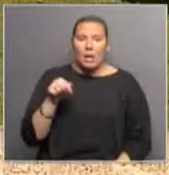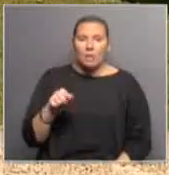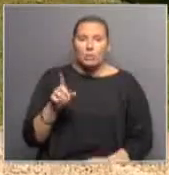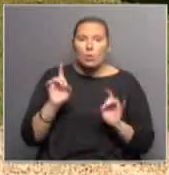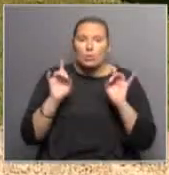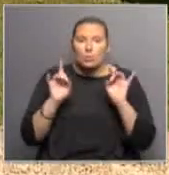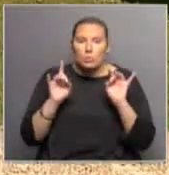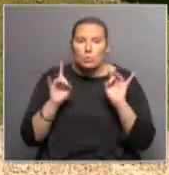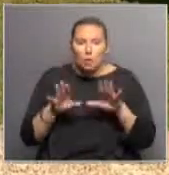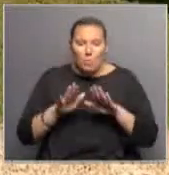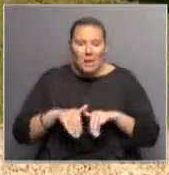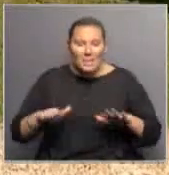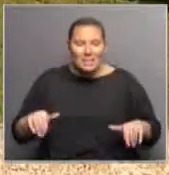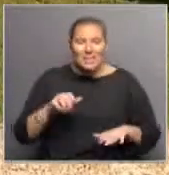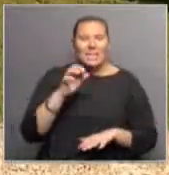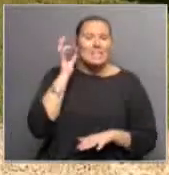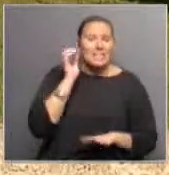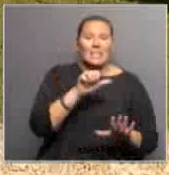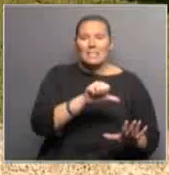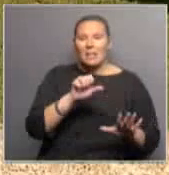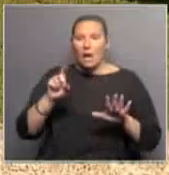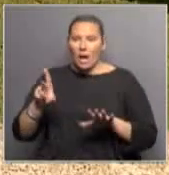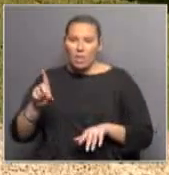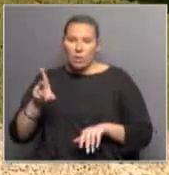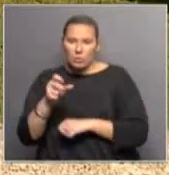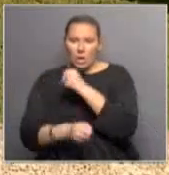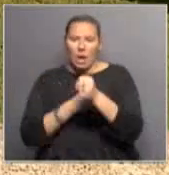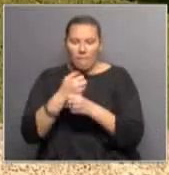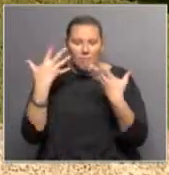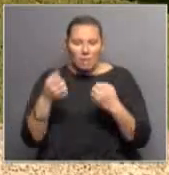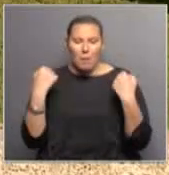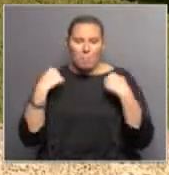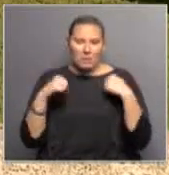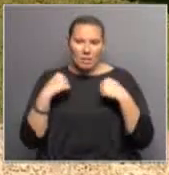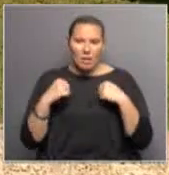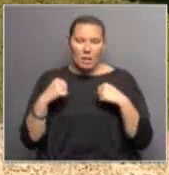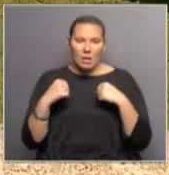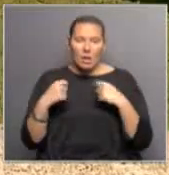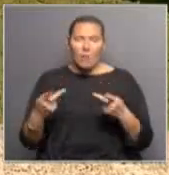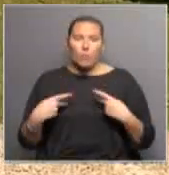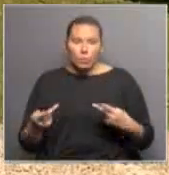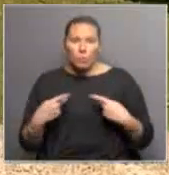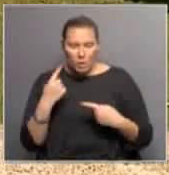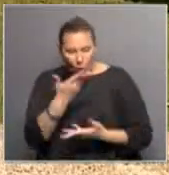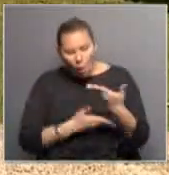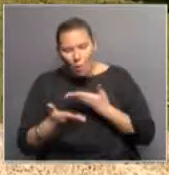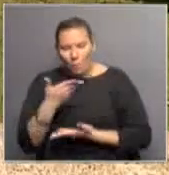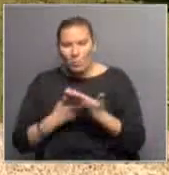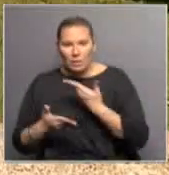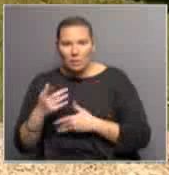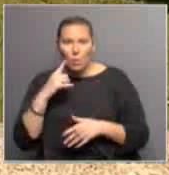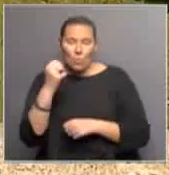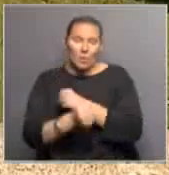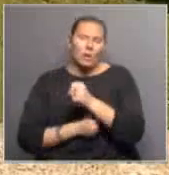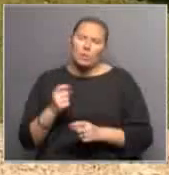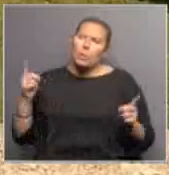Exclusivo para niñas de 6 a 12 años que quieran practicar este deporte y bueno, también compartir un momento con ellas que creo que ha sido un año